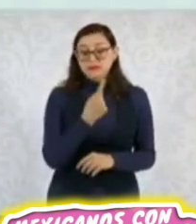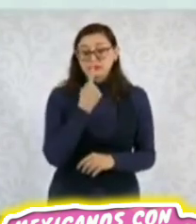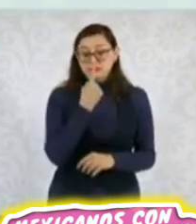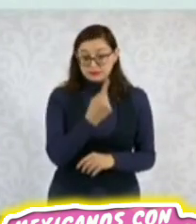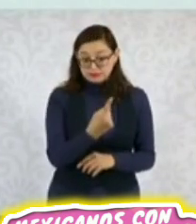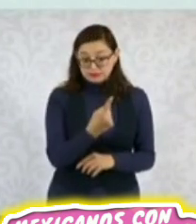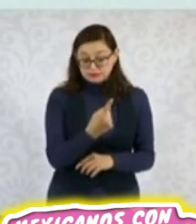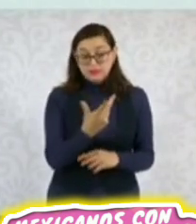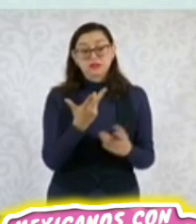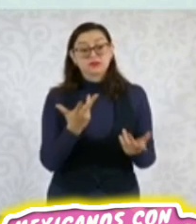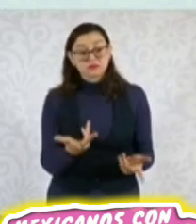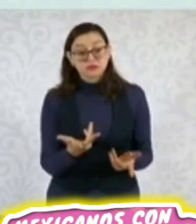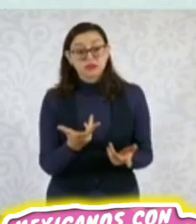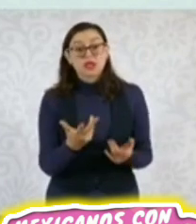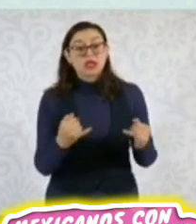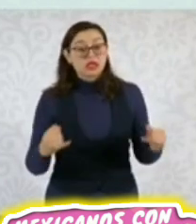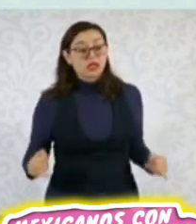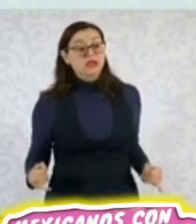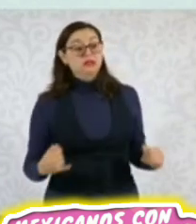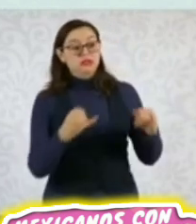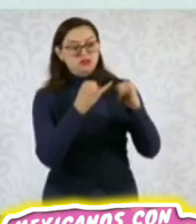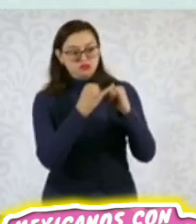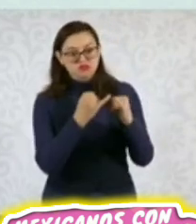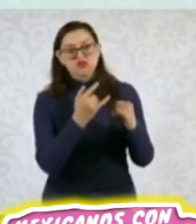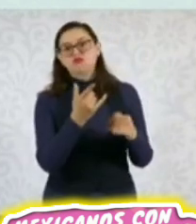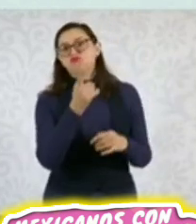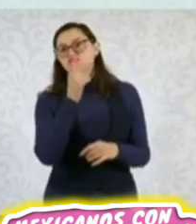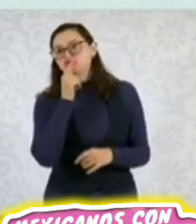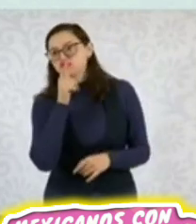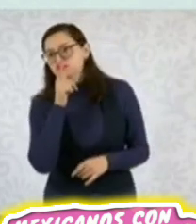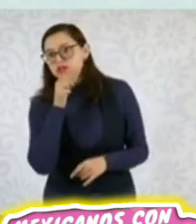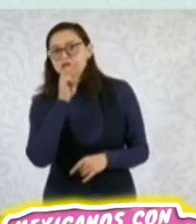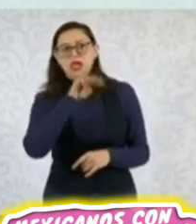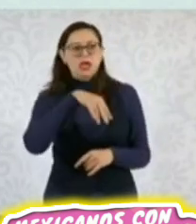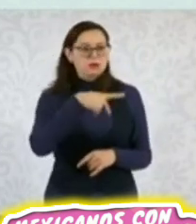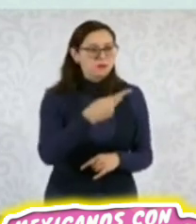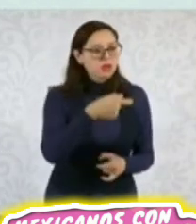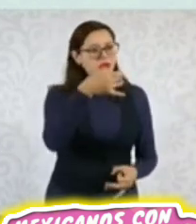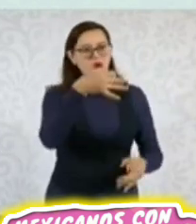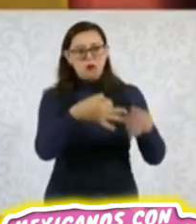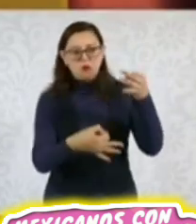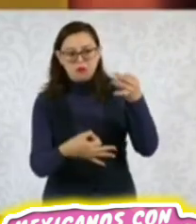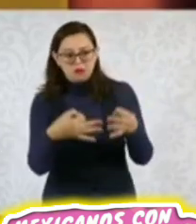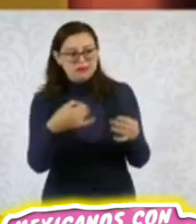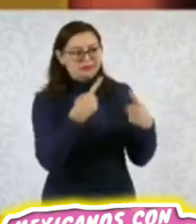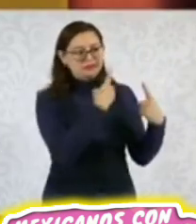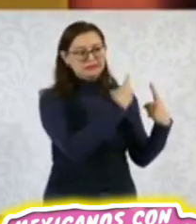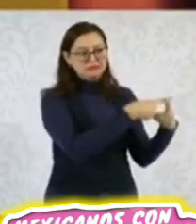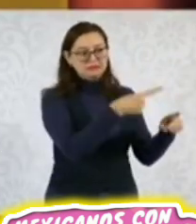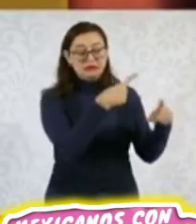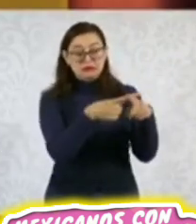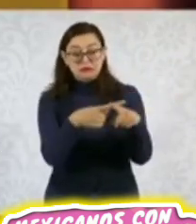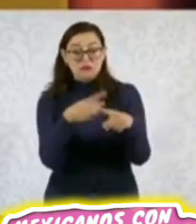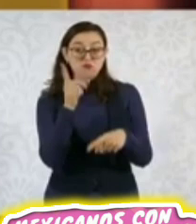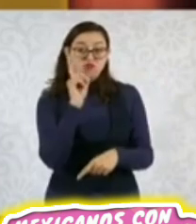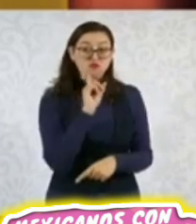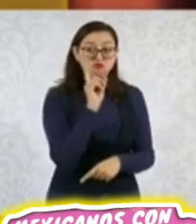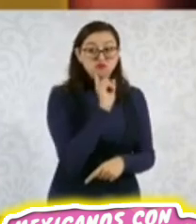las instituciones de seguridad pública ajustarán sus actuaciones a la perspectiva de